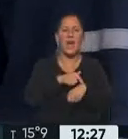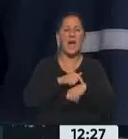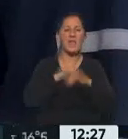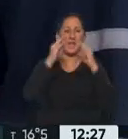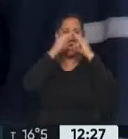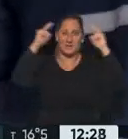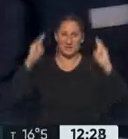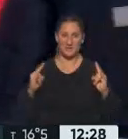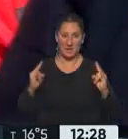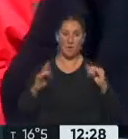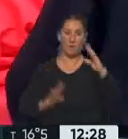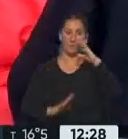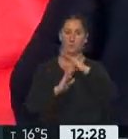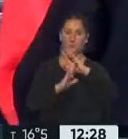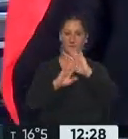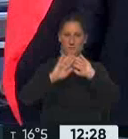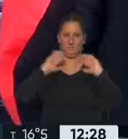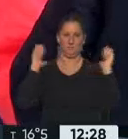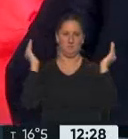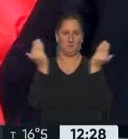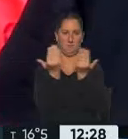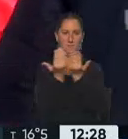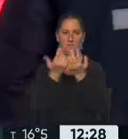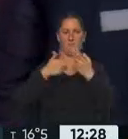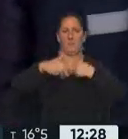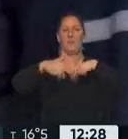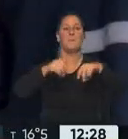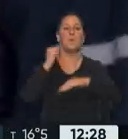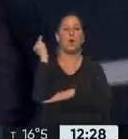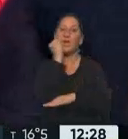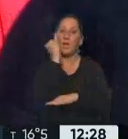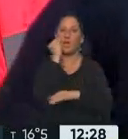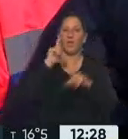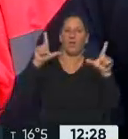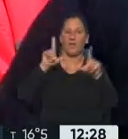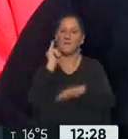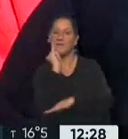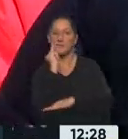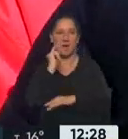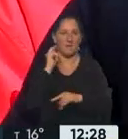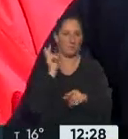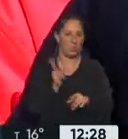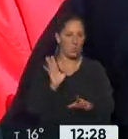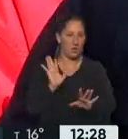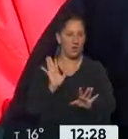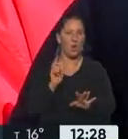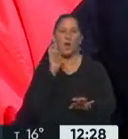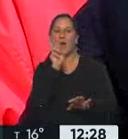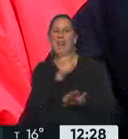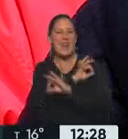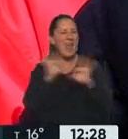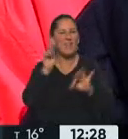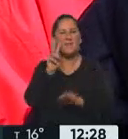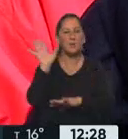gazebos, los protagonistas circulan por ahí porque no está permitido que la prensa pueda filmar. Nadie aquí pudo ver la presencia de De Niro, ni